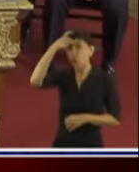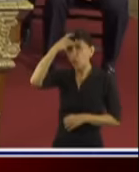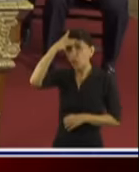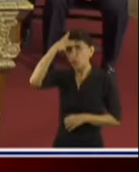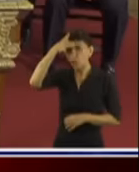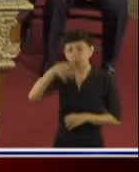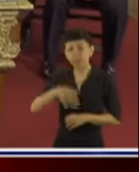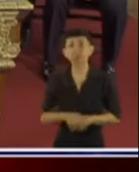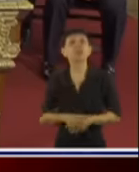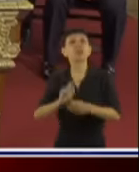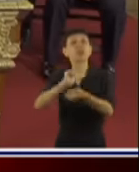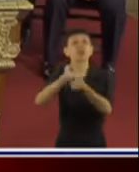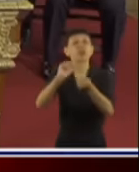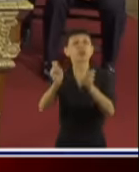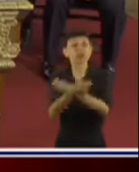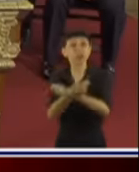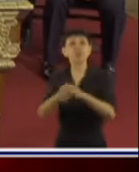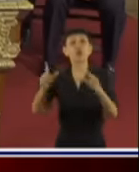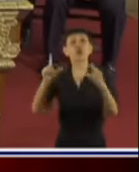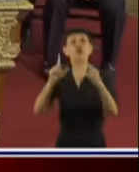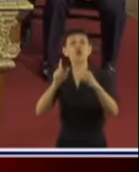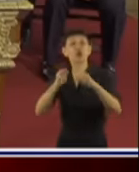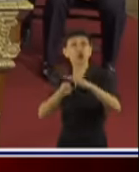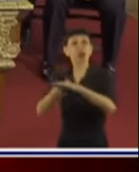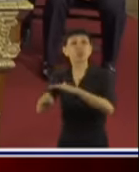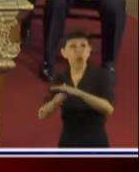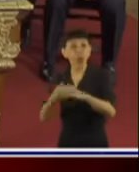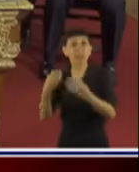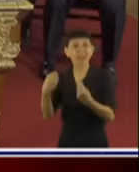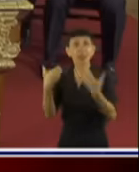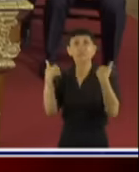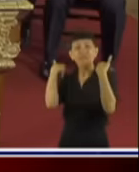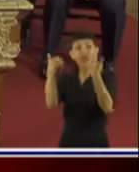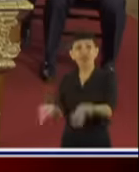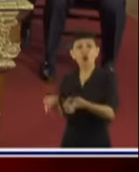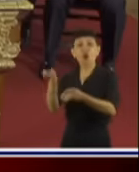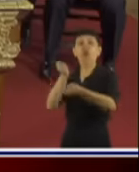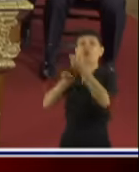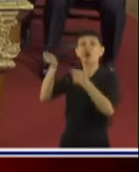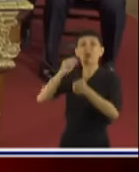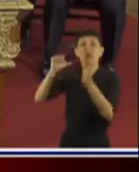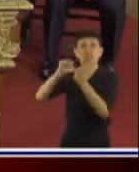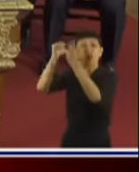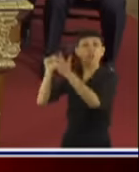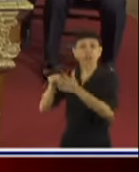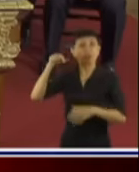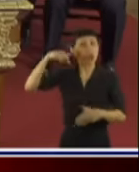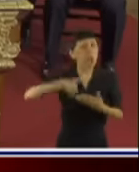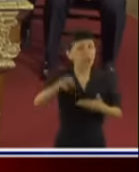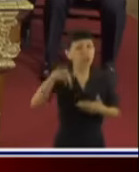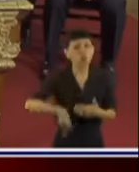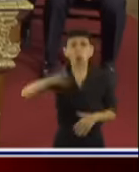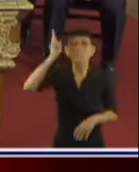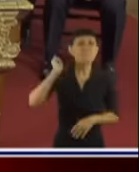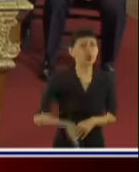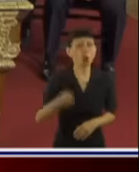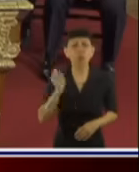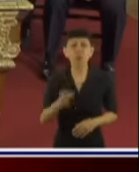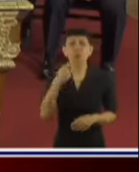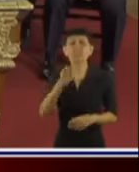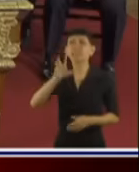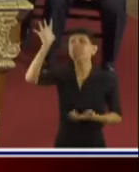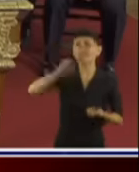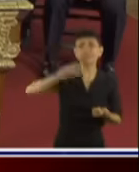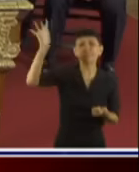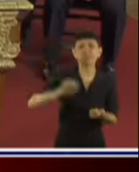Pero sí, me parece que... Pero fue otro contexto, el contexto de la beta, había todo un contexto internacional, toda la región estaba